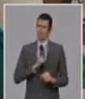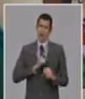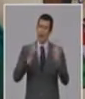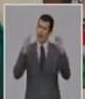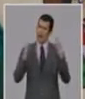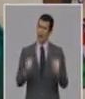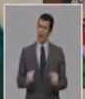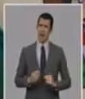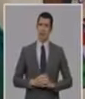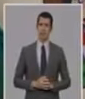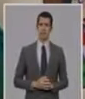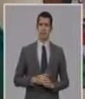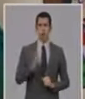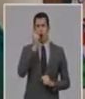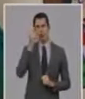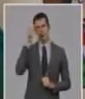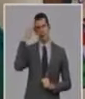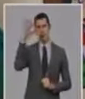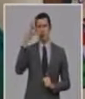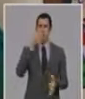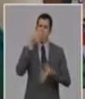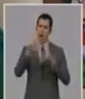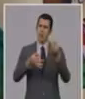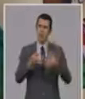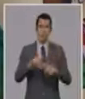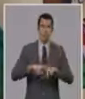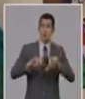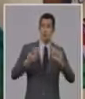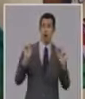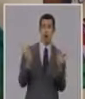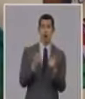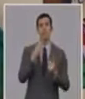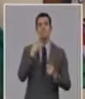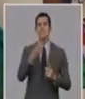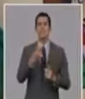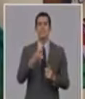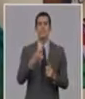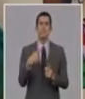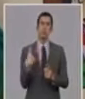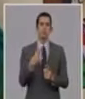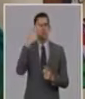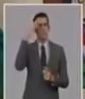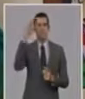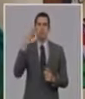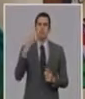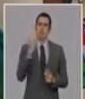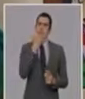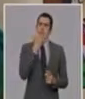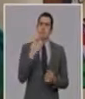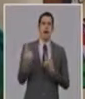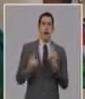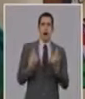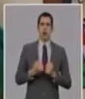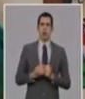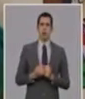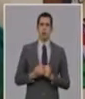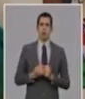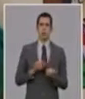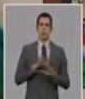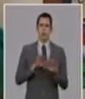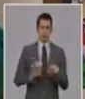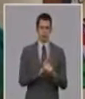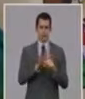de vista psíquico, desde el punto de vista emocional, han tenido algunas alteraciones y que muchas de ellas se han mantenido persistiendo.